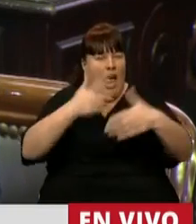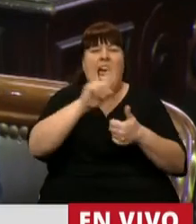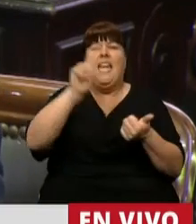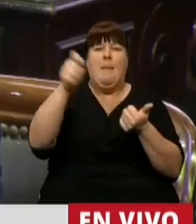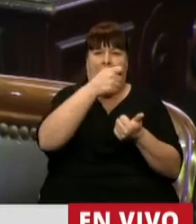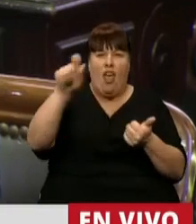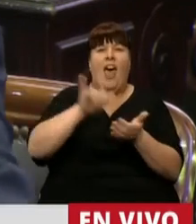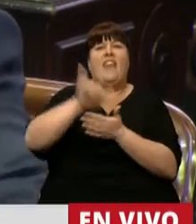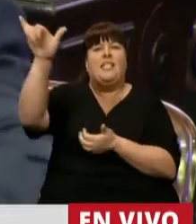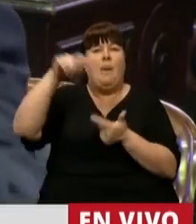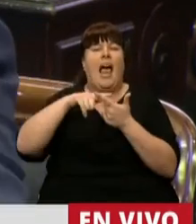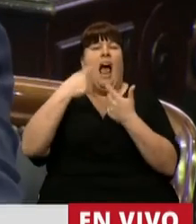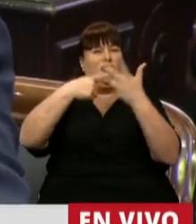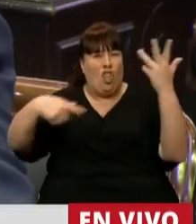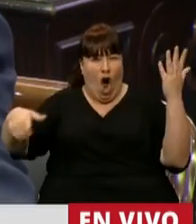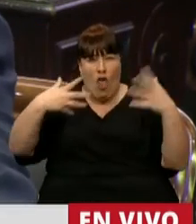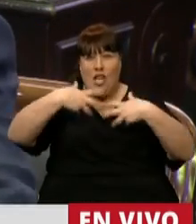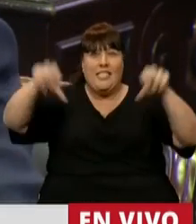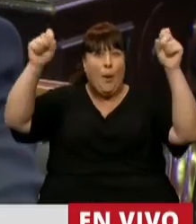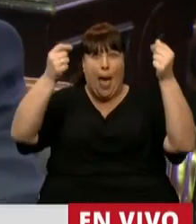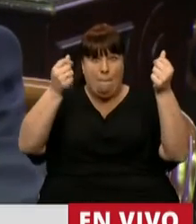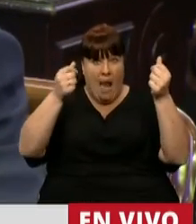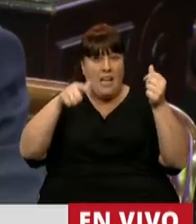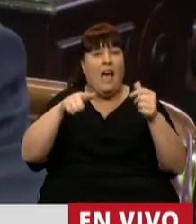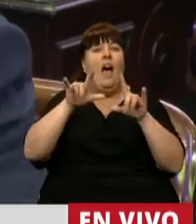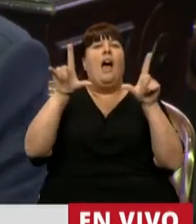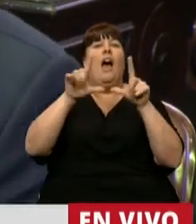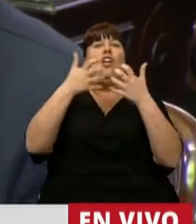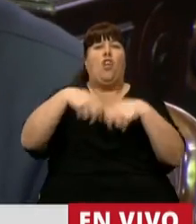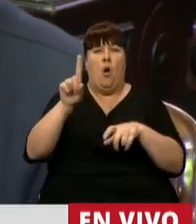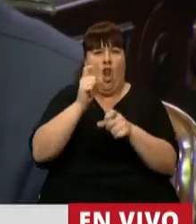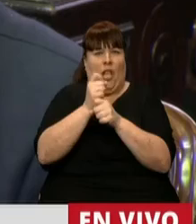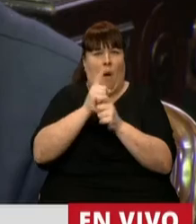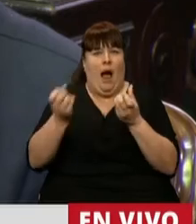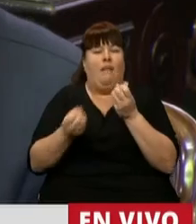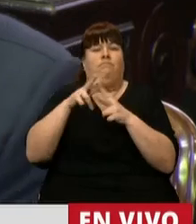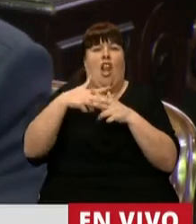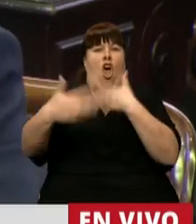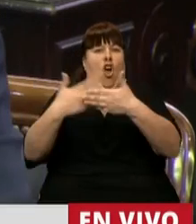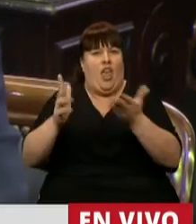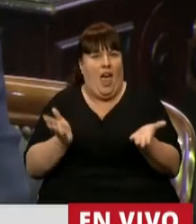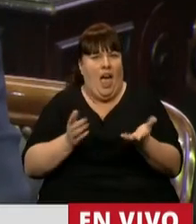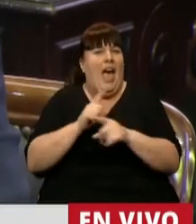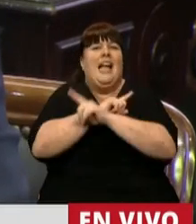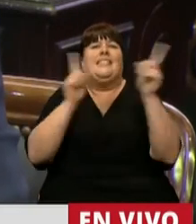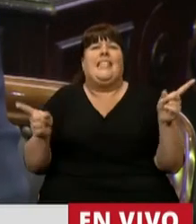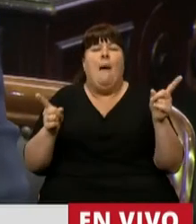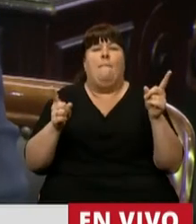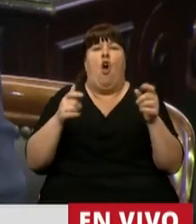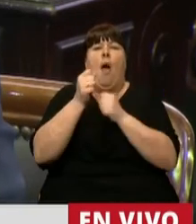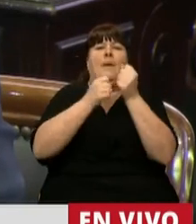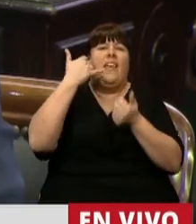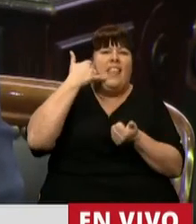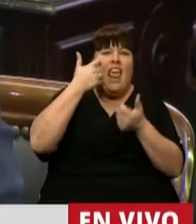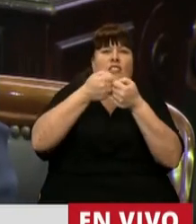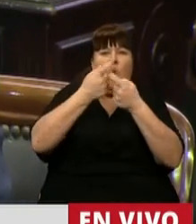Mercado Libre, ni Despegar, ni RedLink, todo esto que se lleva en la torta, hacían software ni economía del conocimiento. Y tampoco